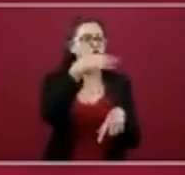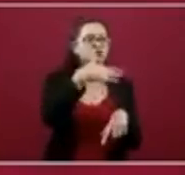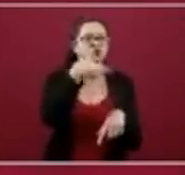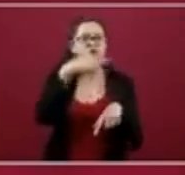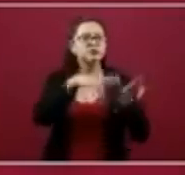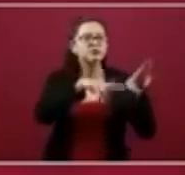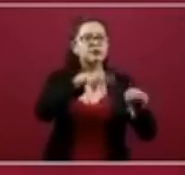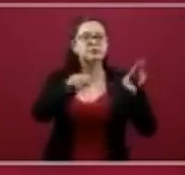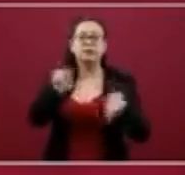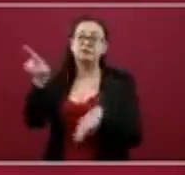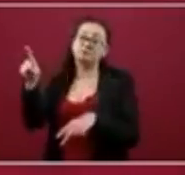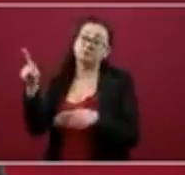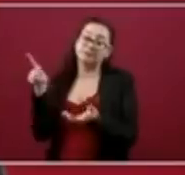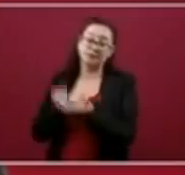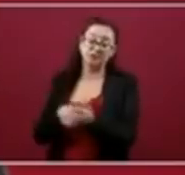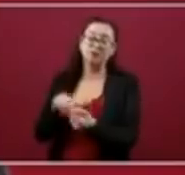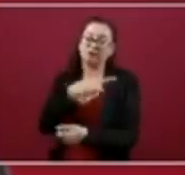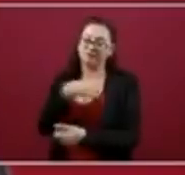porque